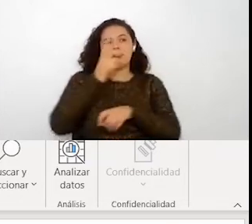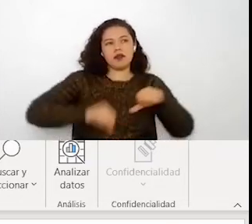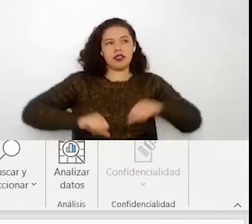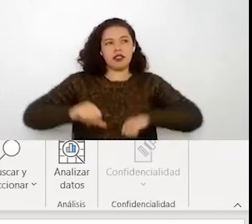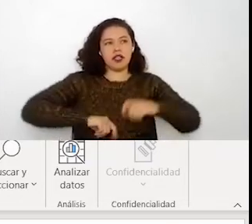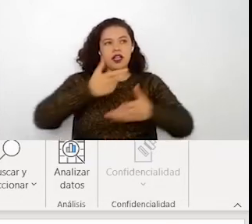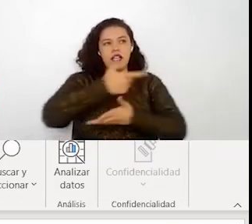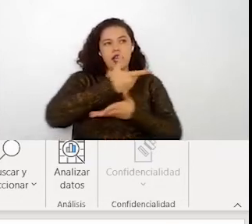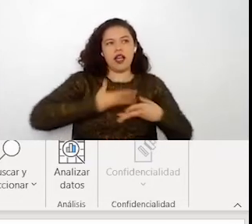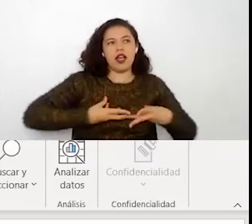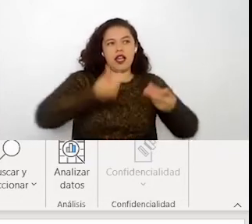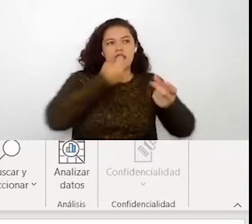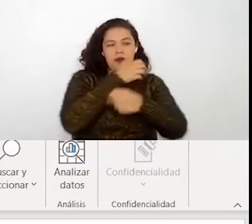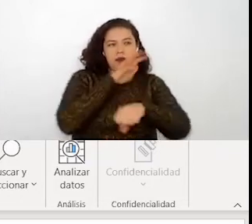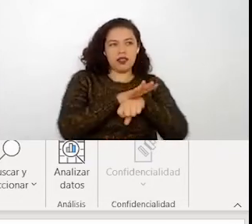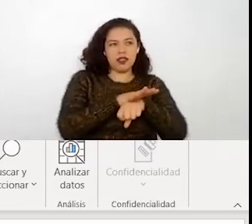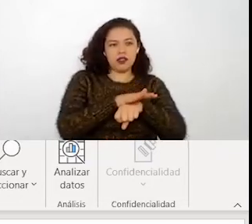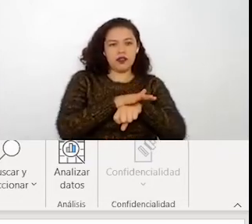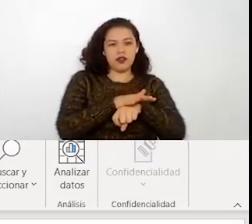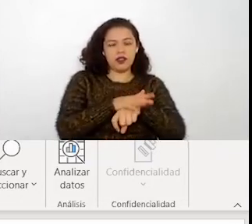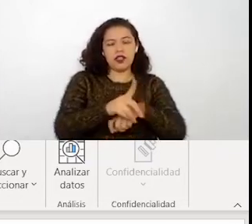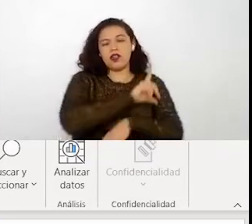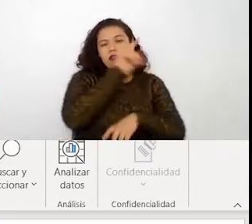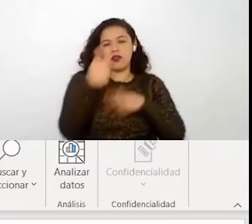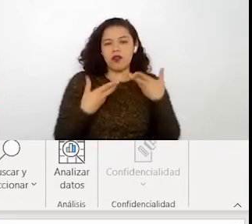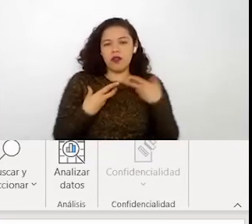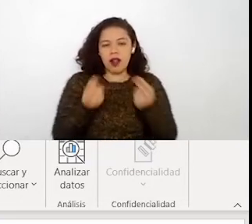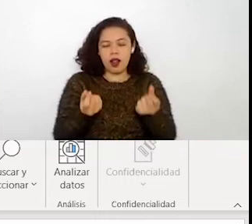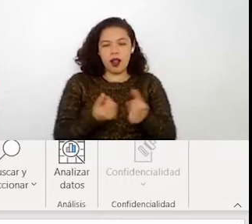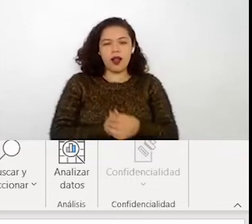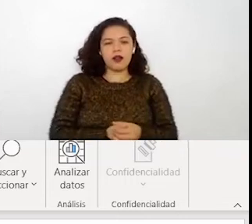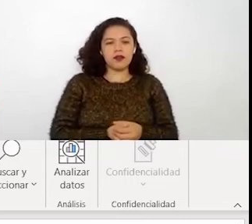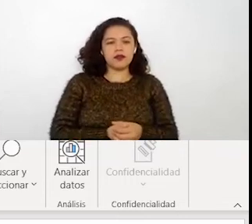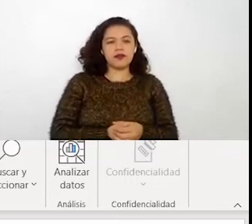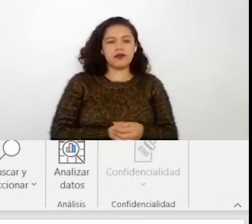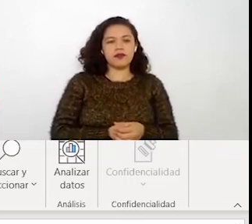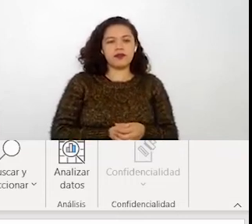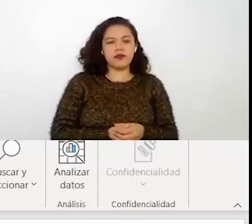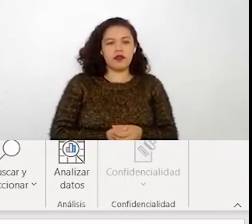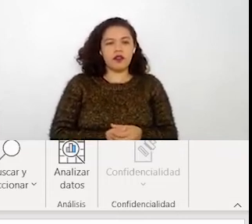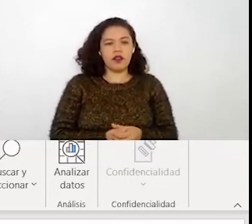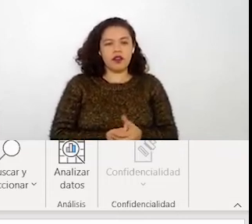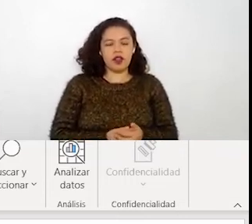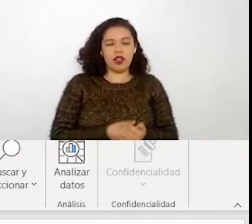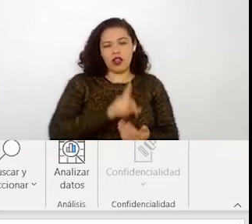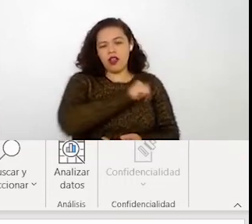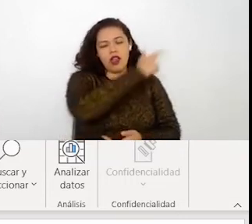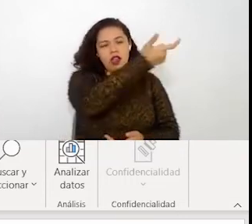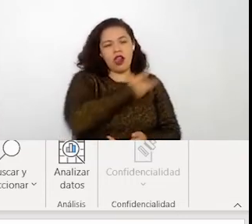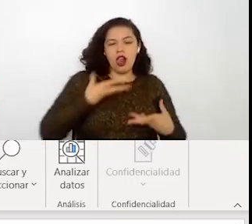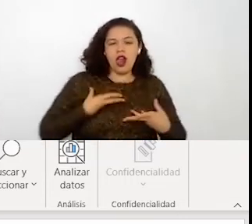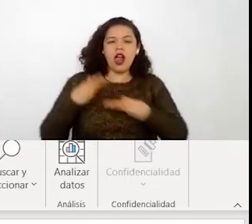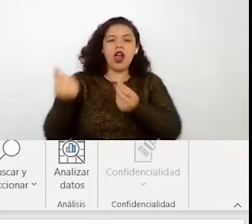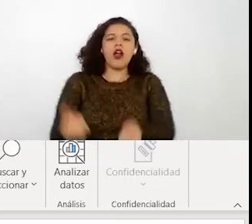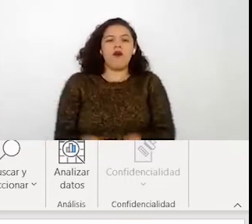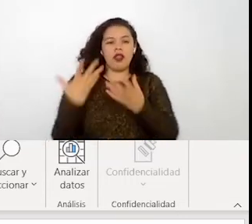administración y otros gastos que son necesarias y mi total de ingresos y egresos aquí